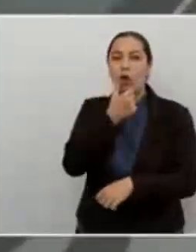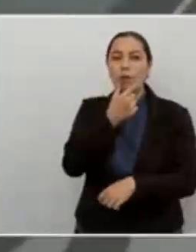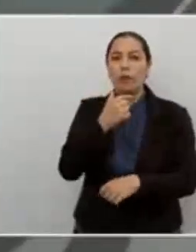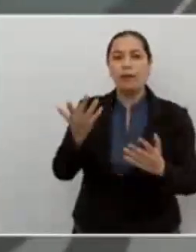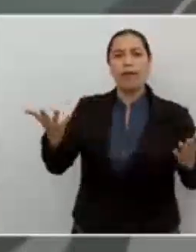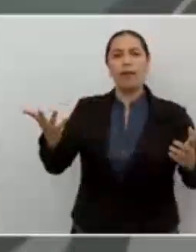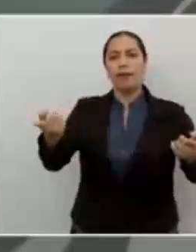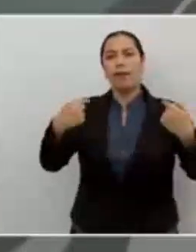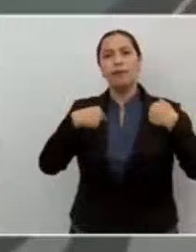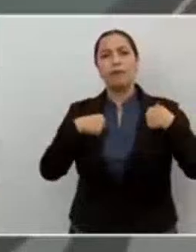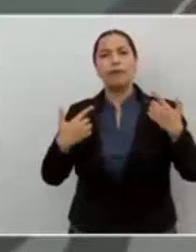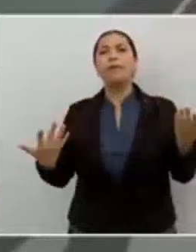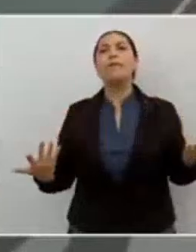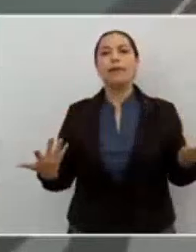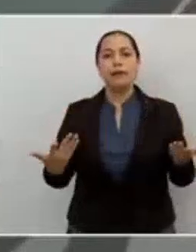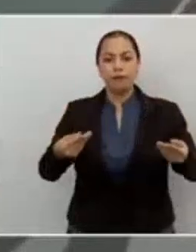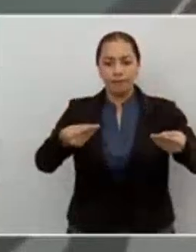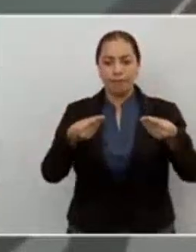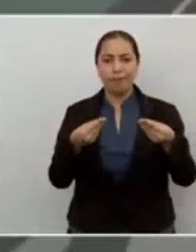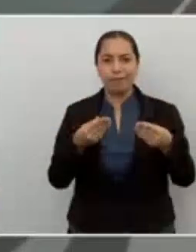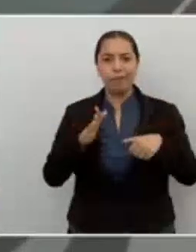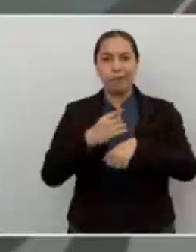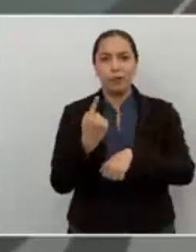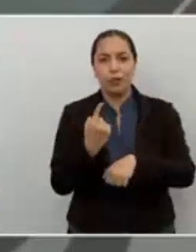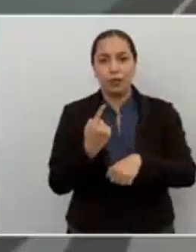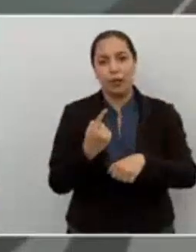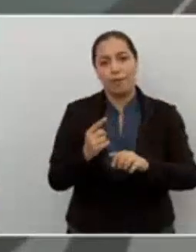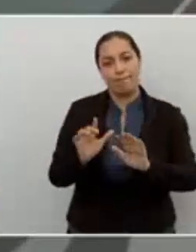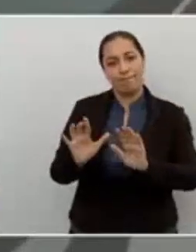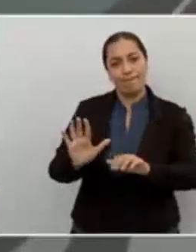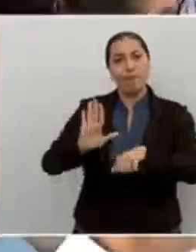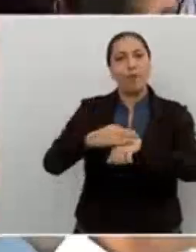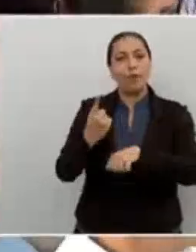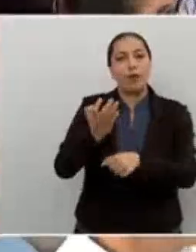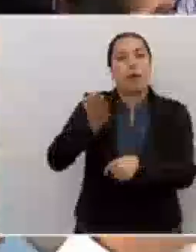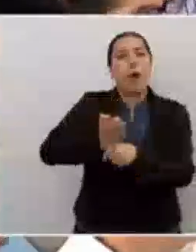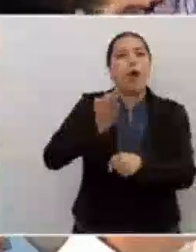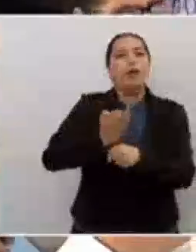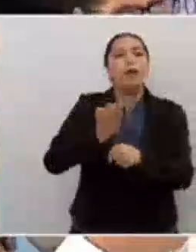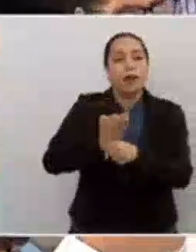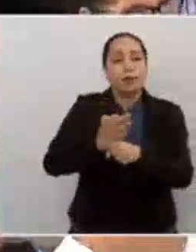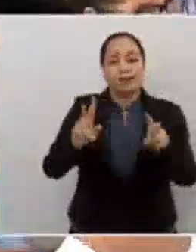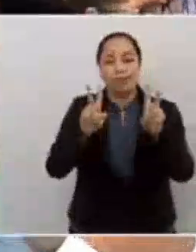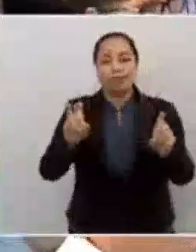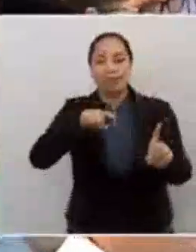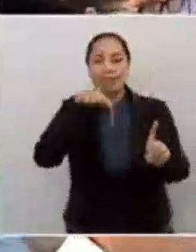no nos toca? Pues porque es tiempo de mujeres.